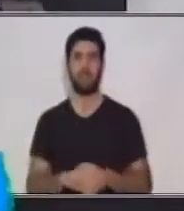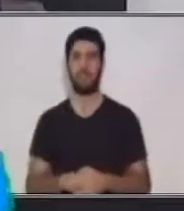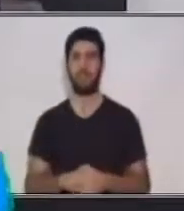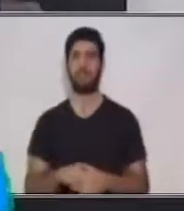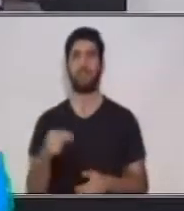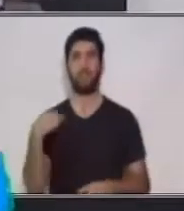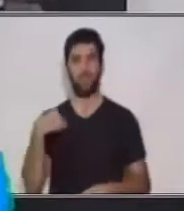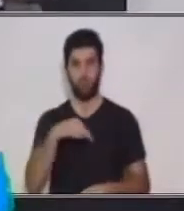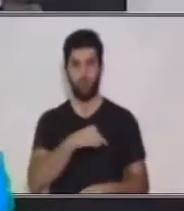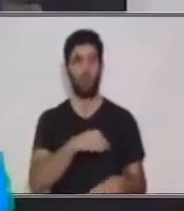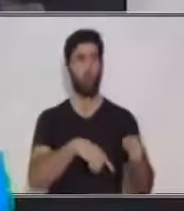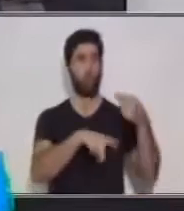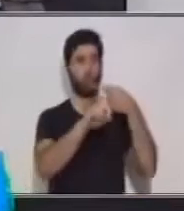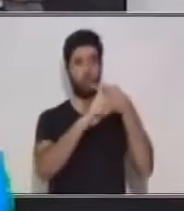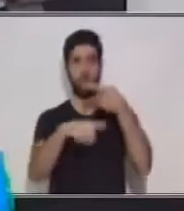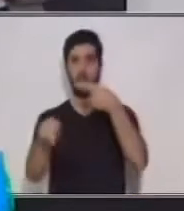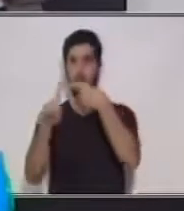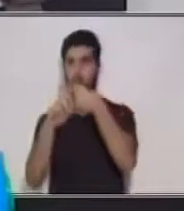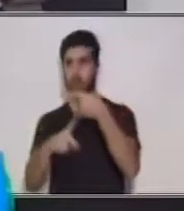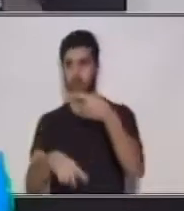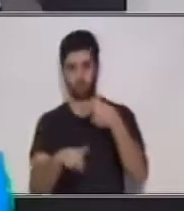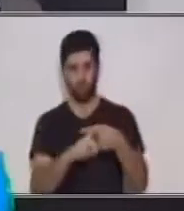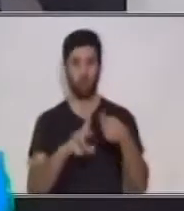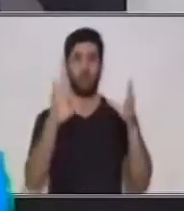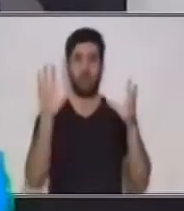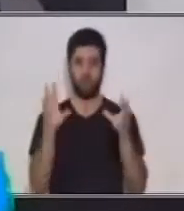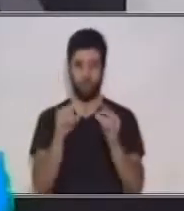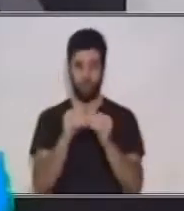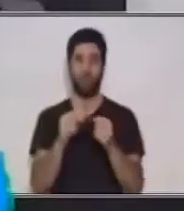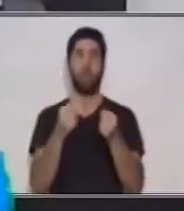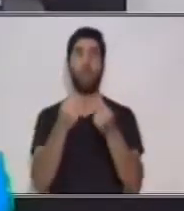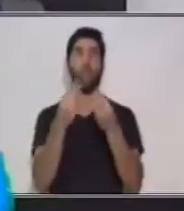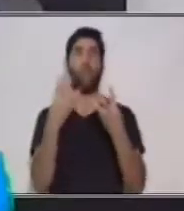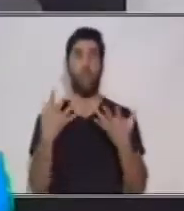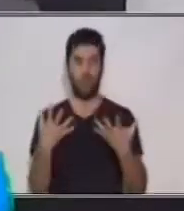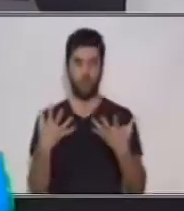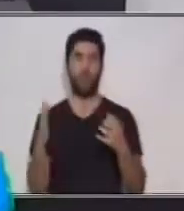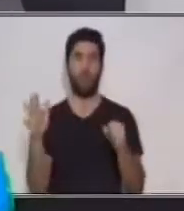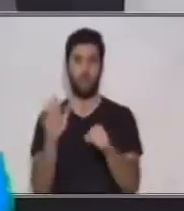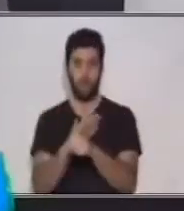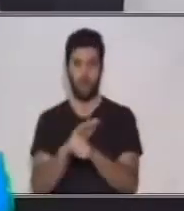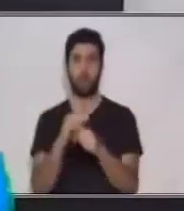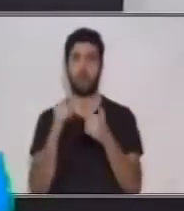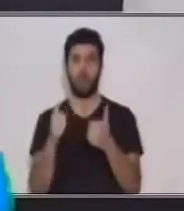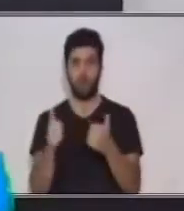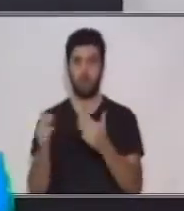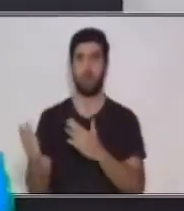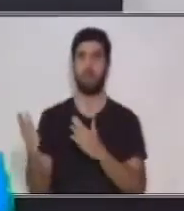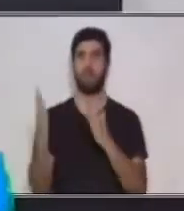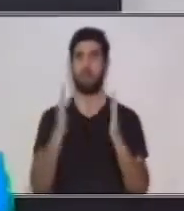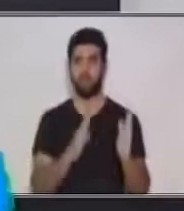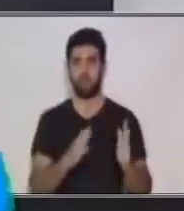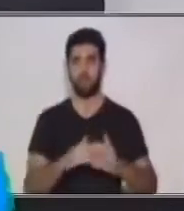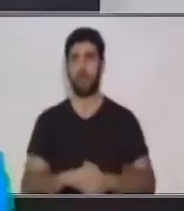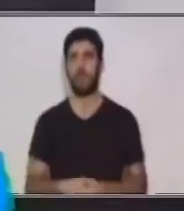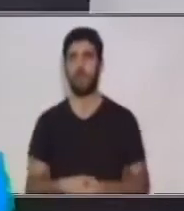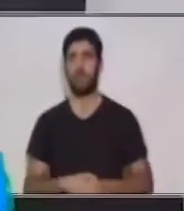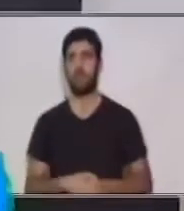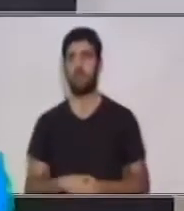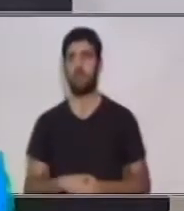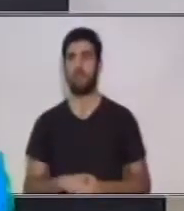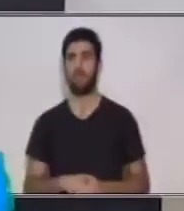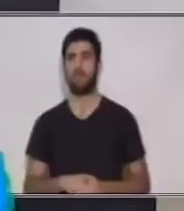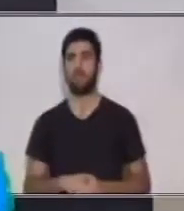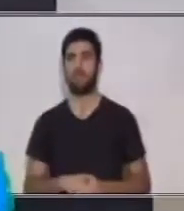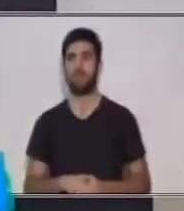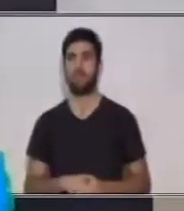sumar todos los lados para poder encontrar cuánto mide el perímetro, ¿de acuerdo? Vamos a volver a hacerlo entonces y